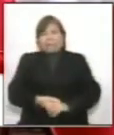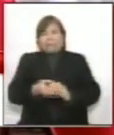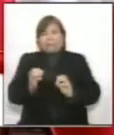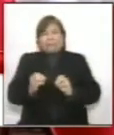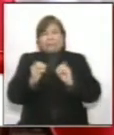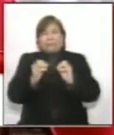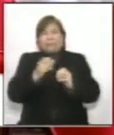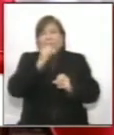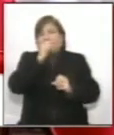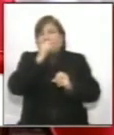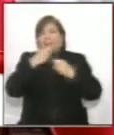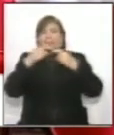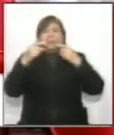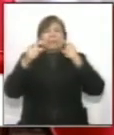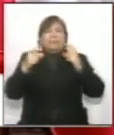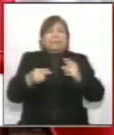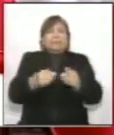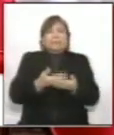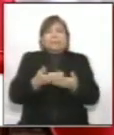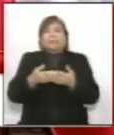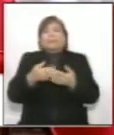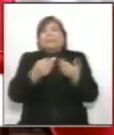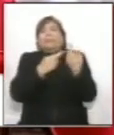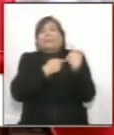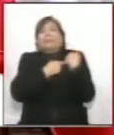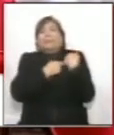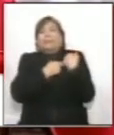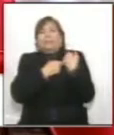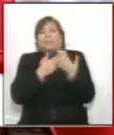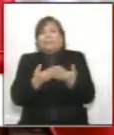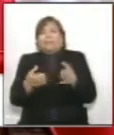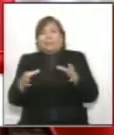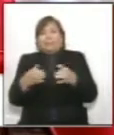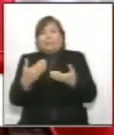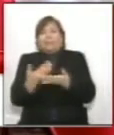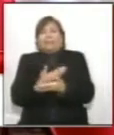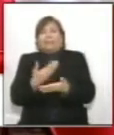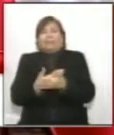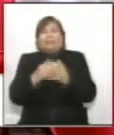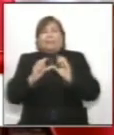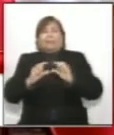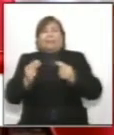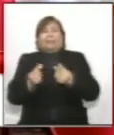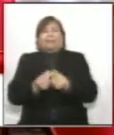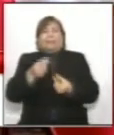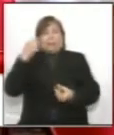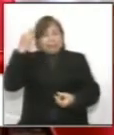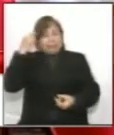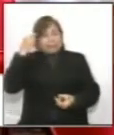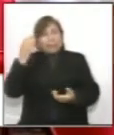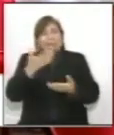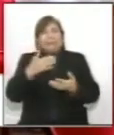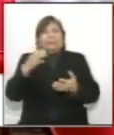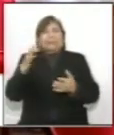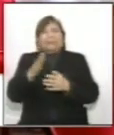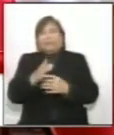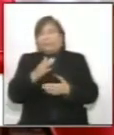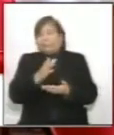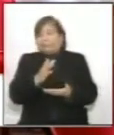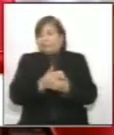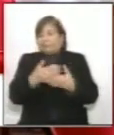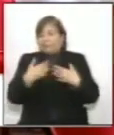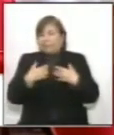en los medios de comunicación como que es una responsabilidad de parte de los nuevos grupos políticos que realmente que lo que quieren es solución a los problemas de